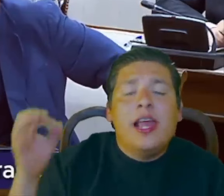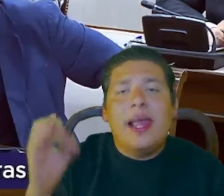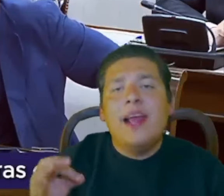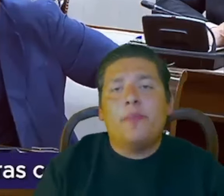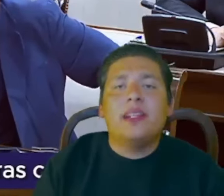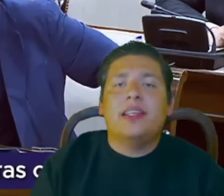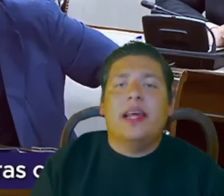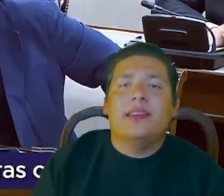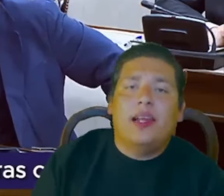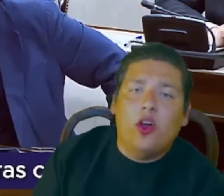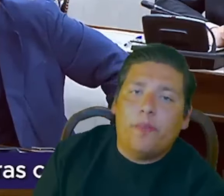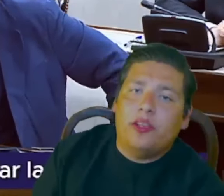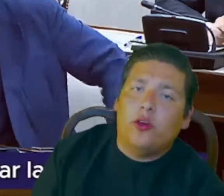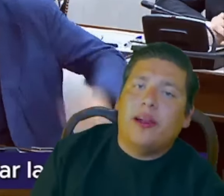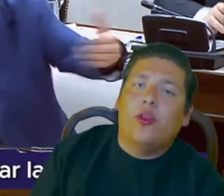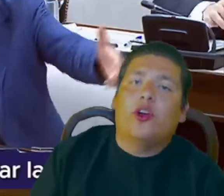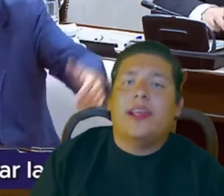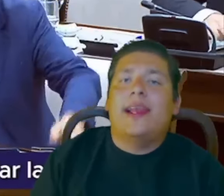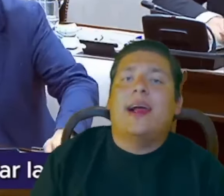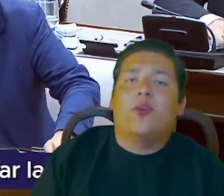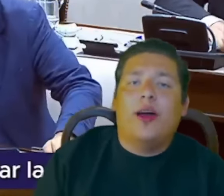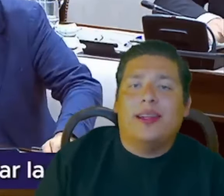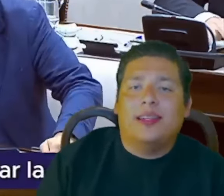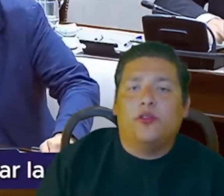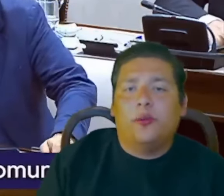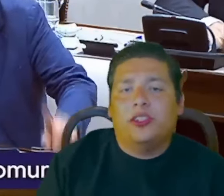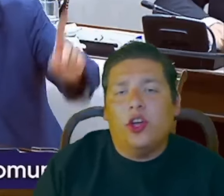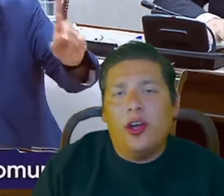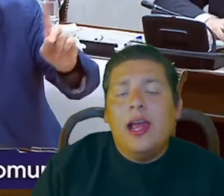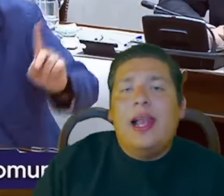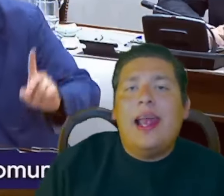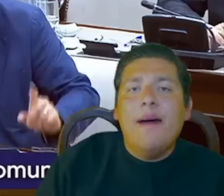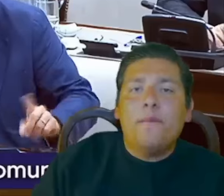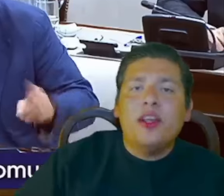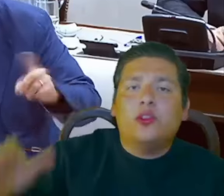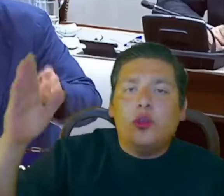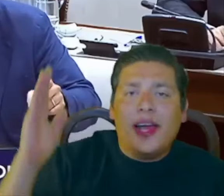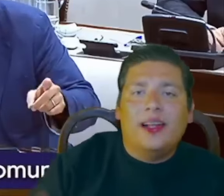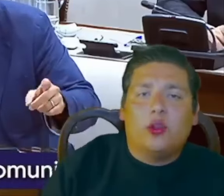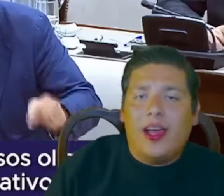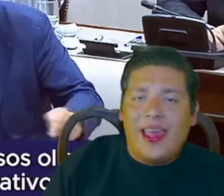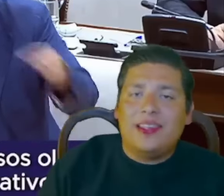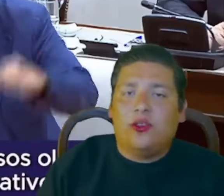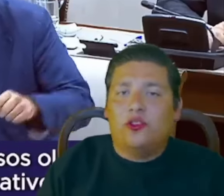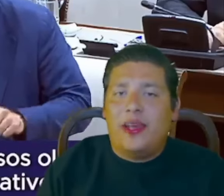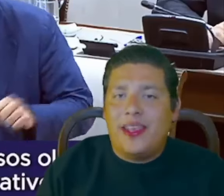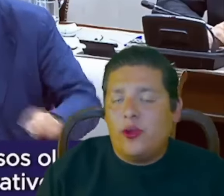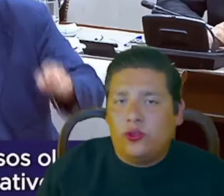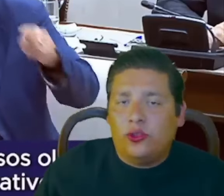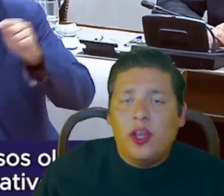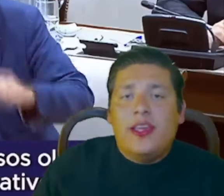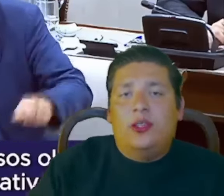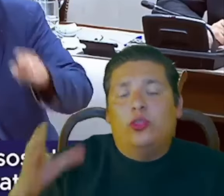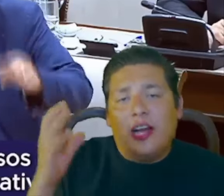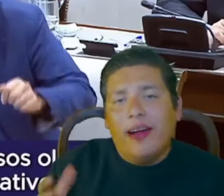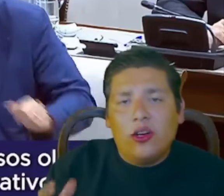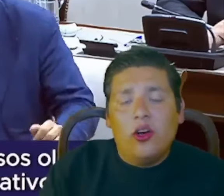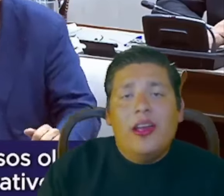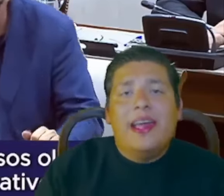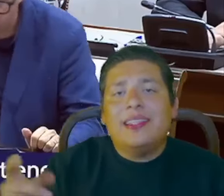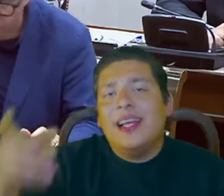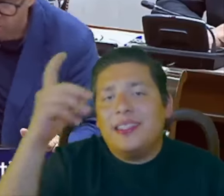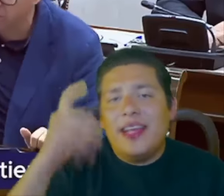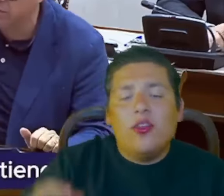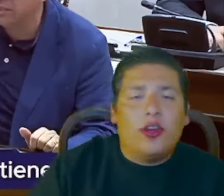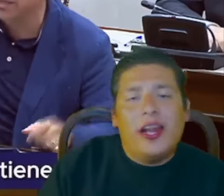extranjeros, el presidente López Obrador y la Cuarta Transformación le han puesto un alto a estos mañosos y su